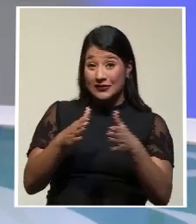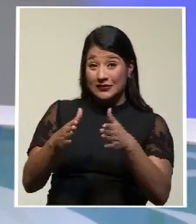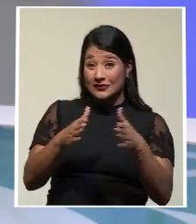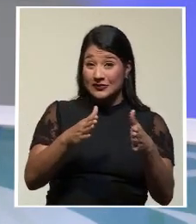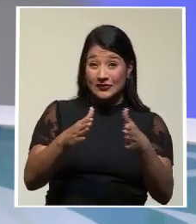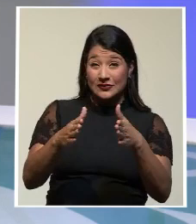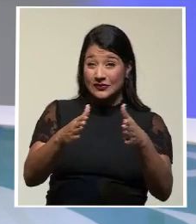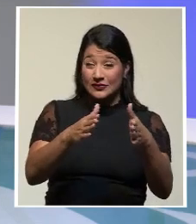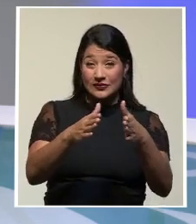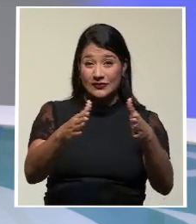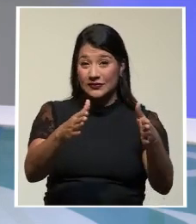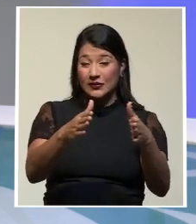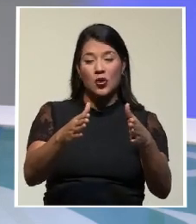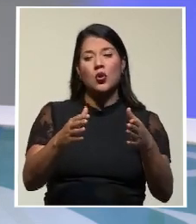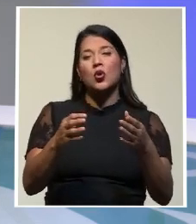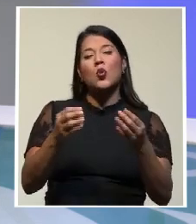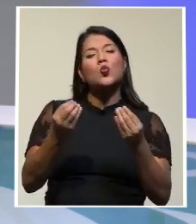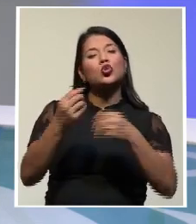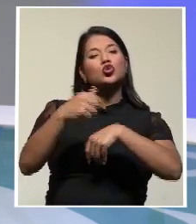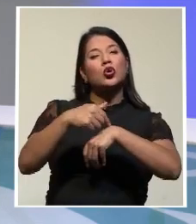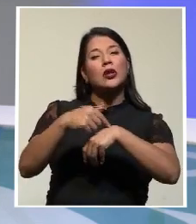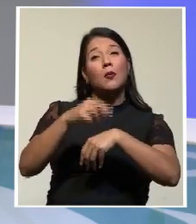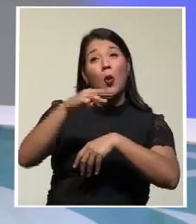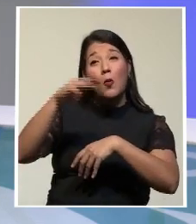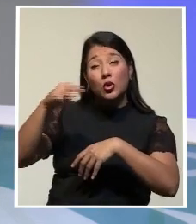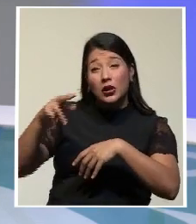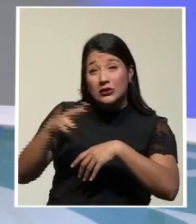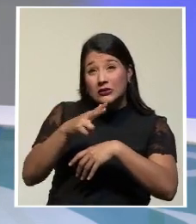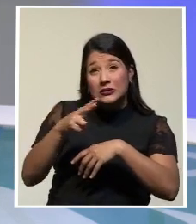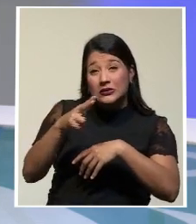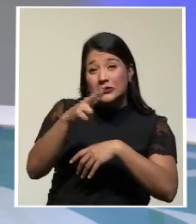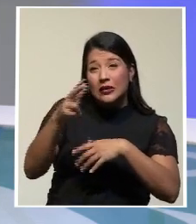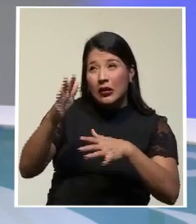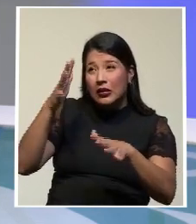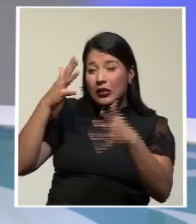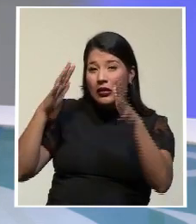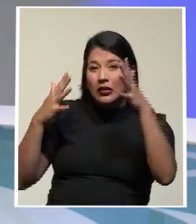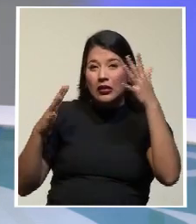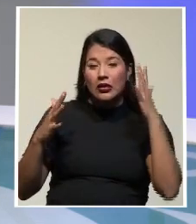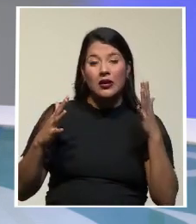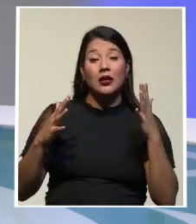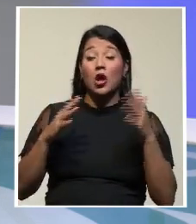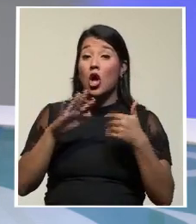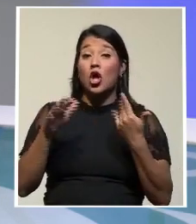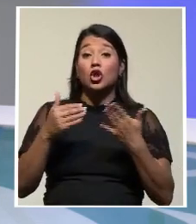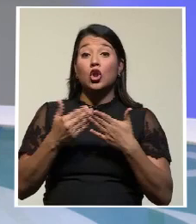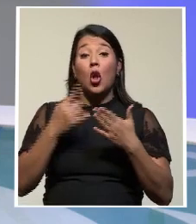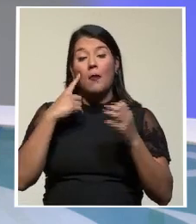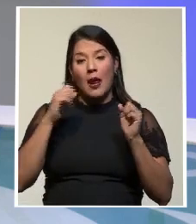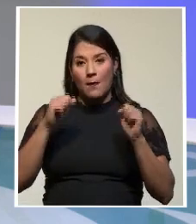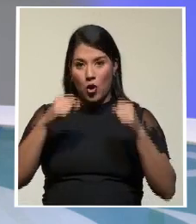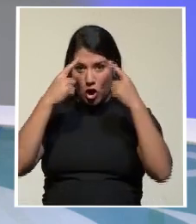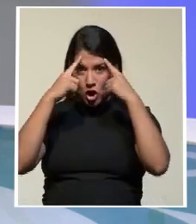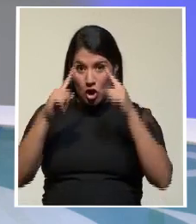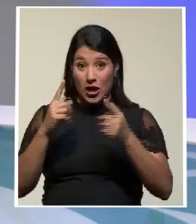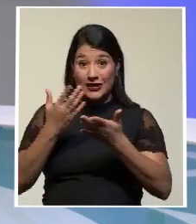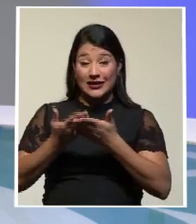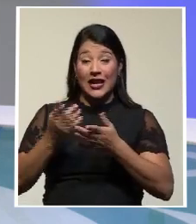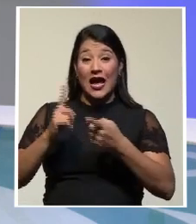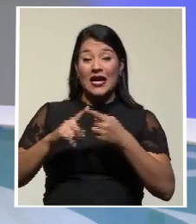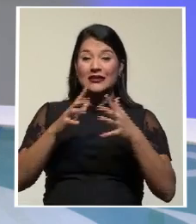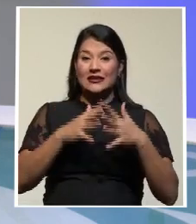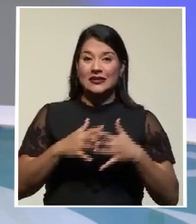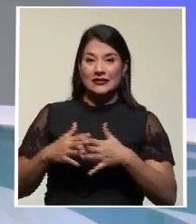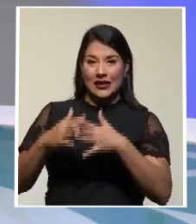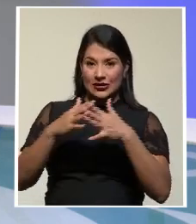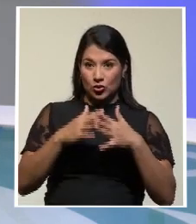días enteros por montañas y selvas, asaltos, naufragios, todo para llegar a Estados Unidos y